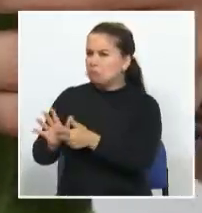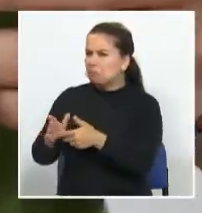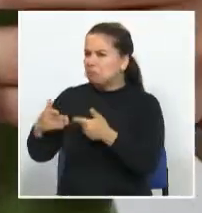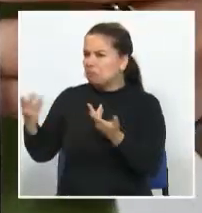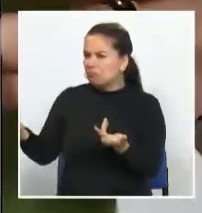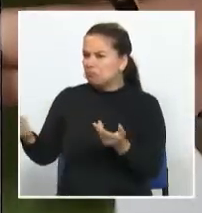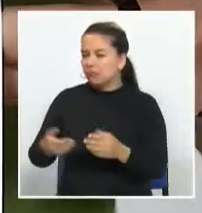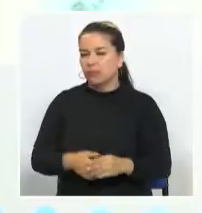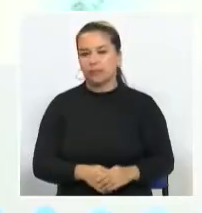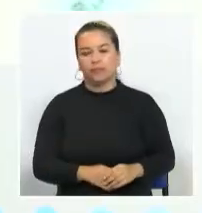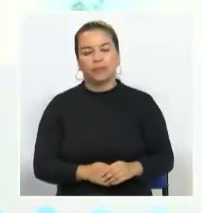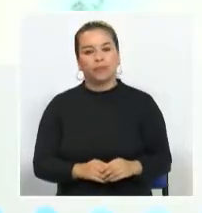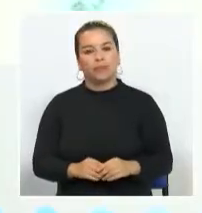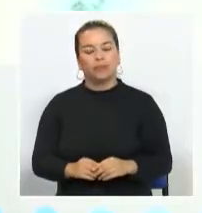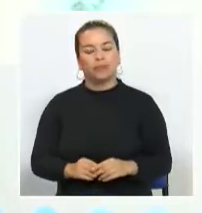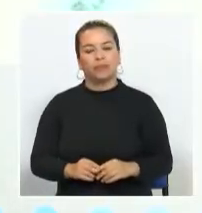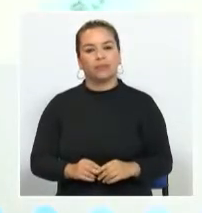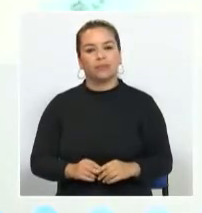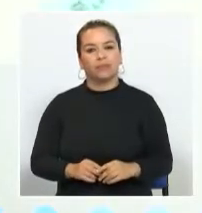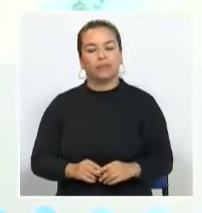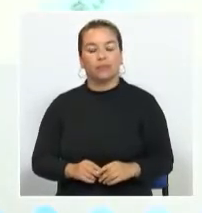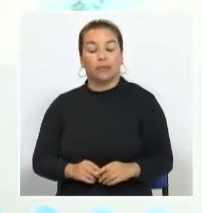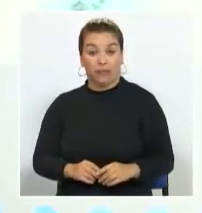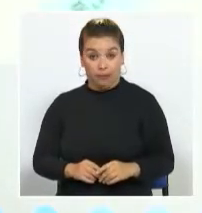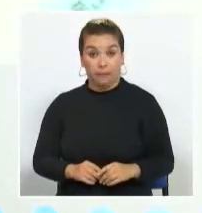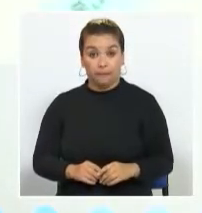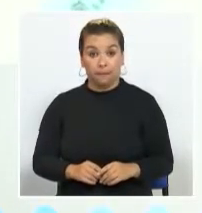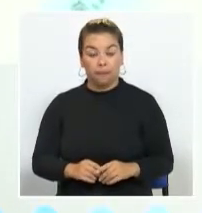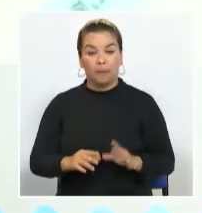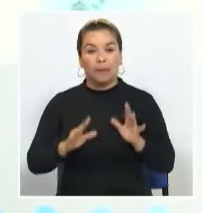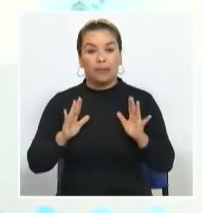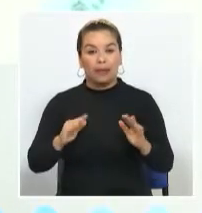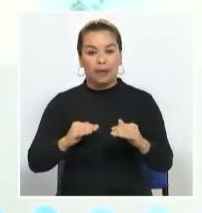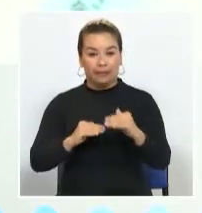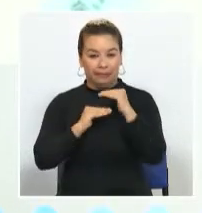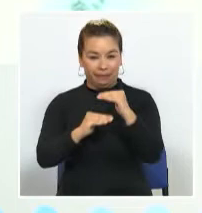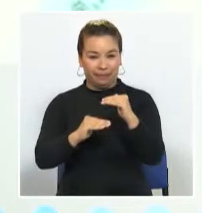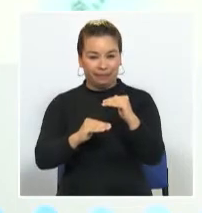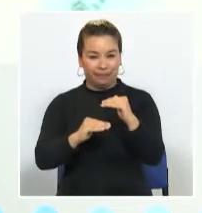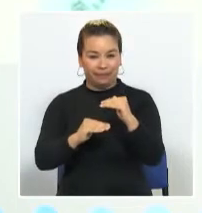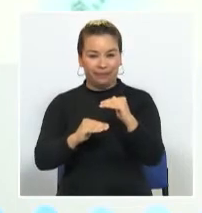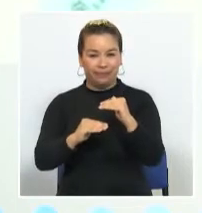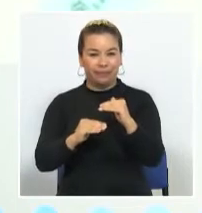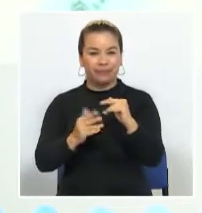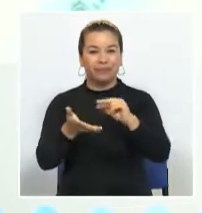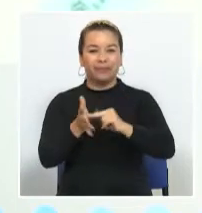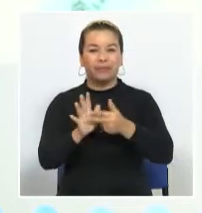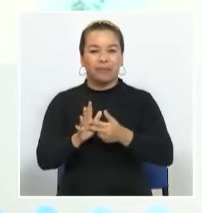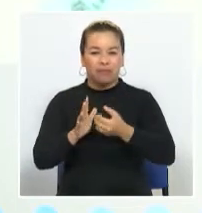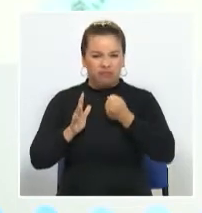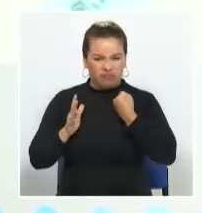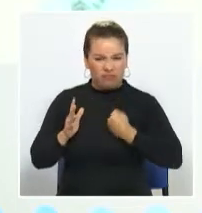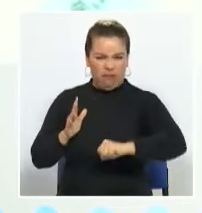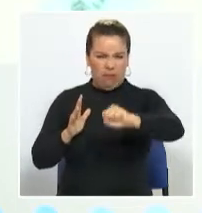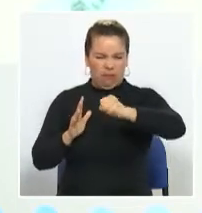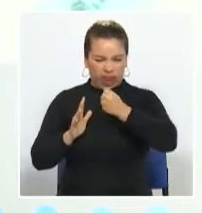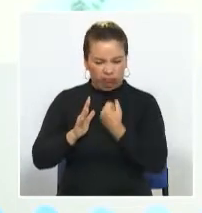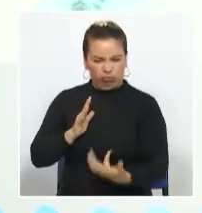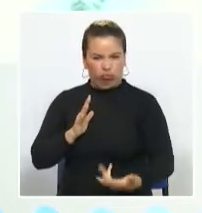Claro. La fracción de eyección, como les contaba ahora, es la fuerza con la cual expulsa el